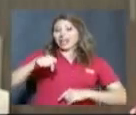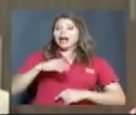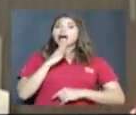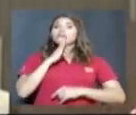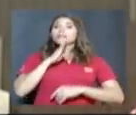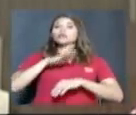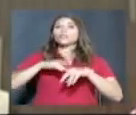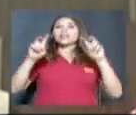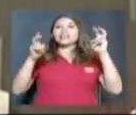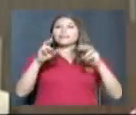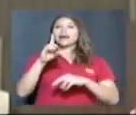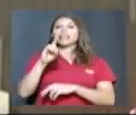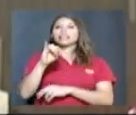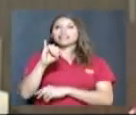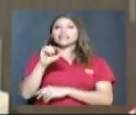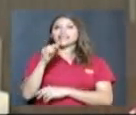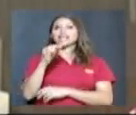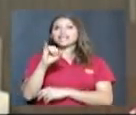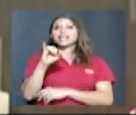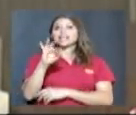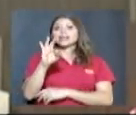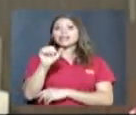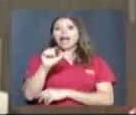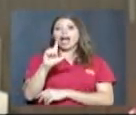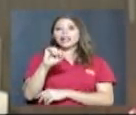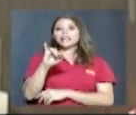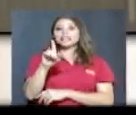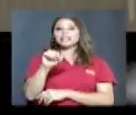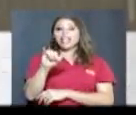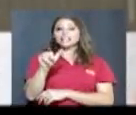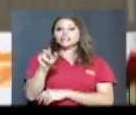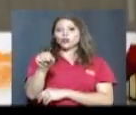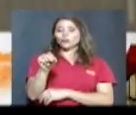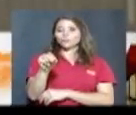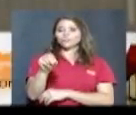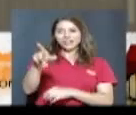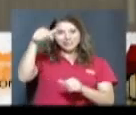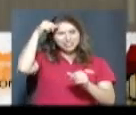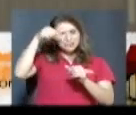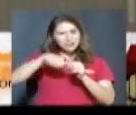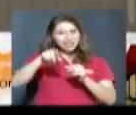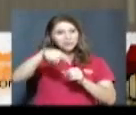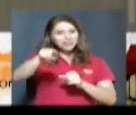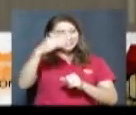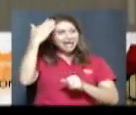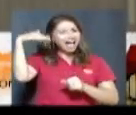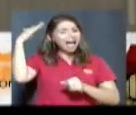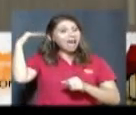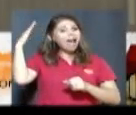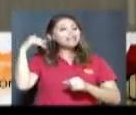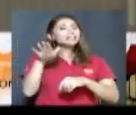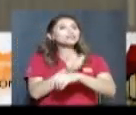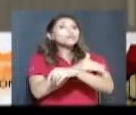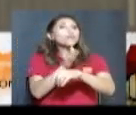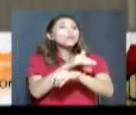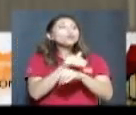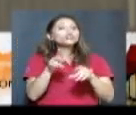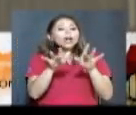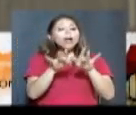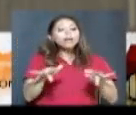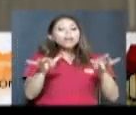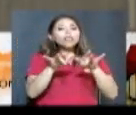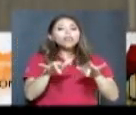digitalización, imaginémonos, por ejemplo, cuando... Antes teníamos nuestros cassettes, ¿verdad?, de música, ¿verdad?, la calidad que tenían, y ahora nosotros tenemos el